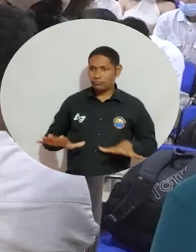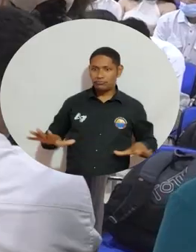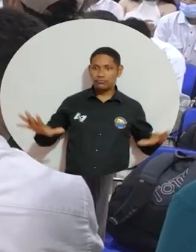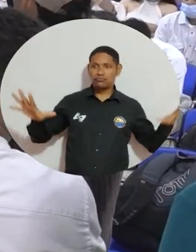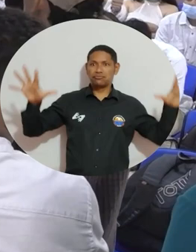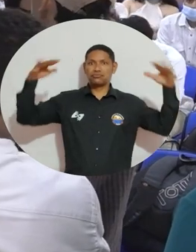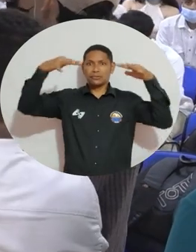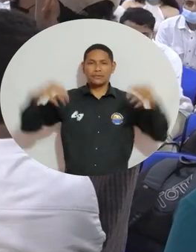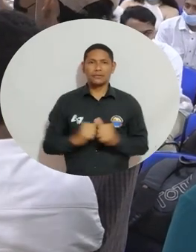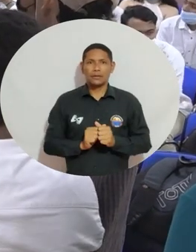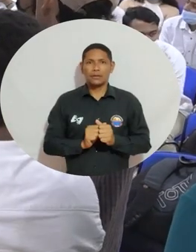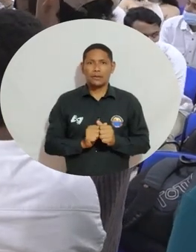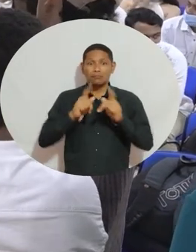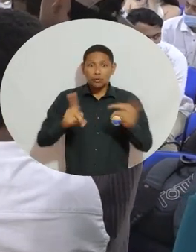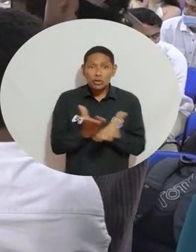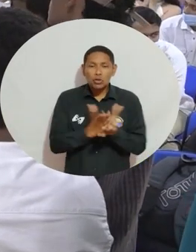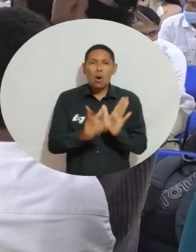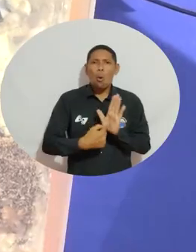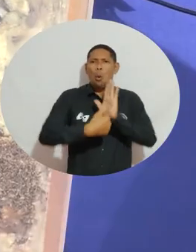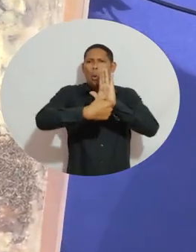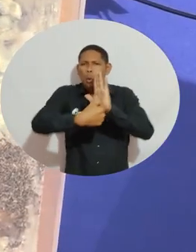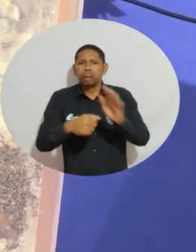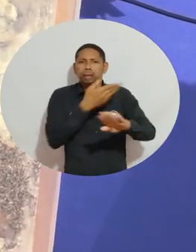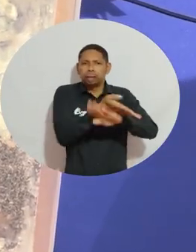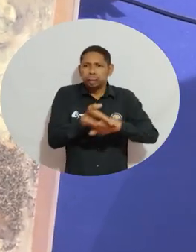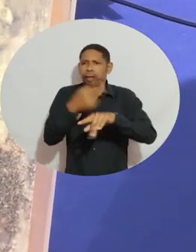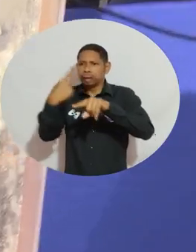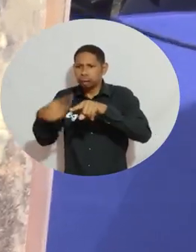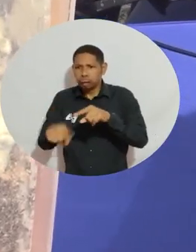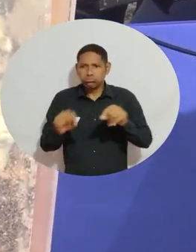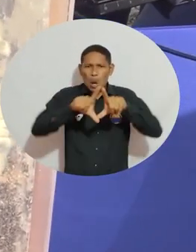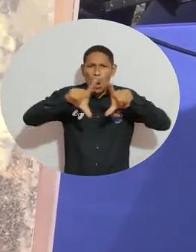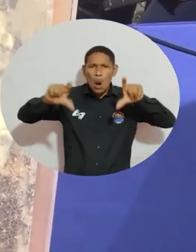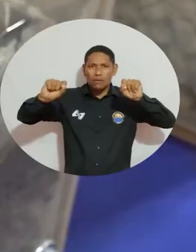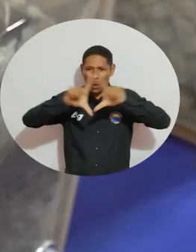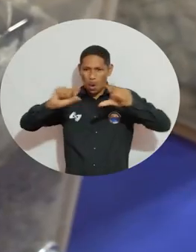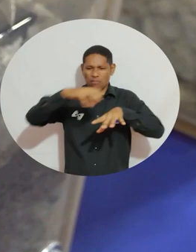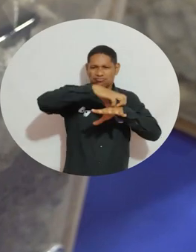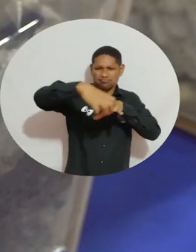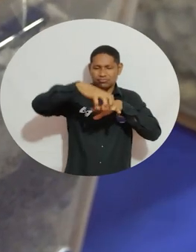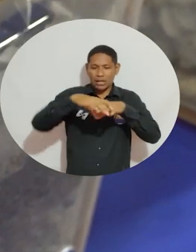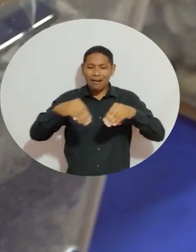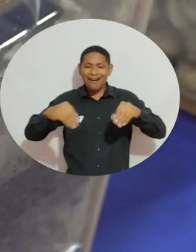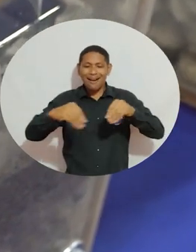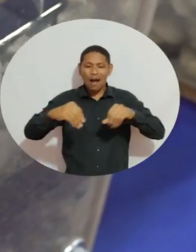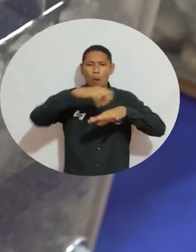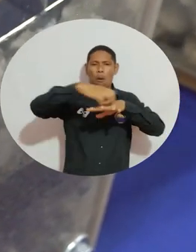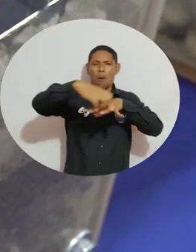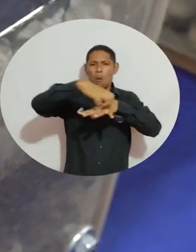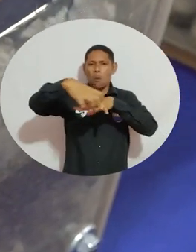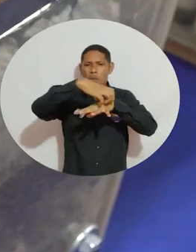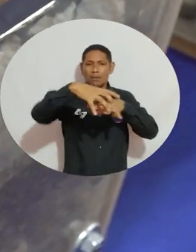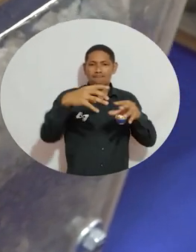infraestructura. Los estudiantes presentaron un sistema de pavimento fotovoltaico por medio de adoquines soportados con una estructura de arena, y